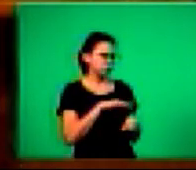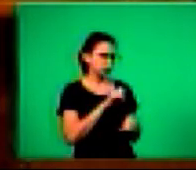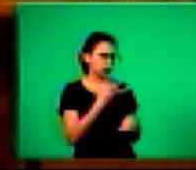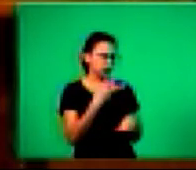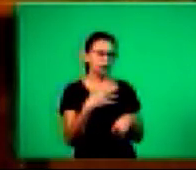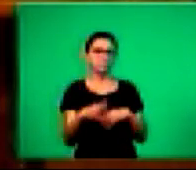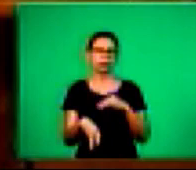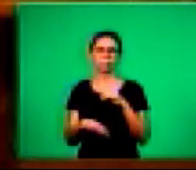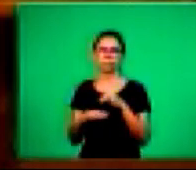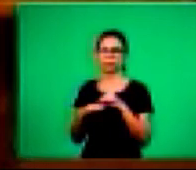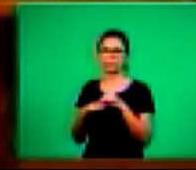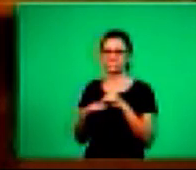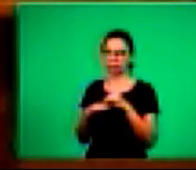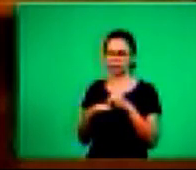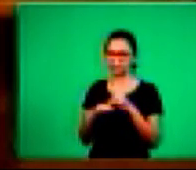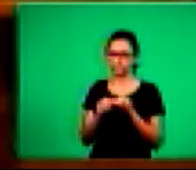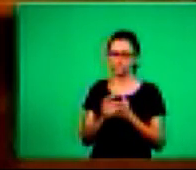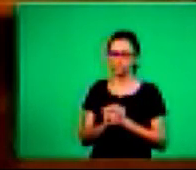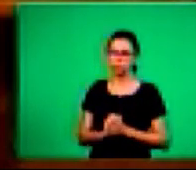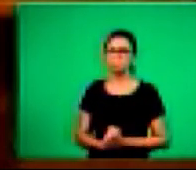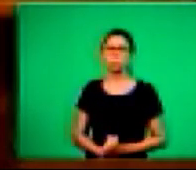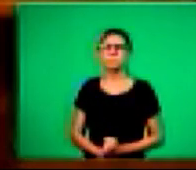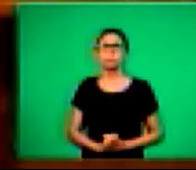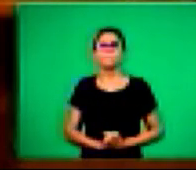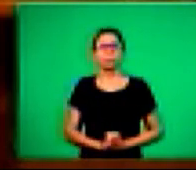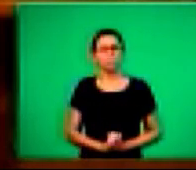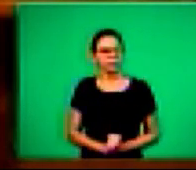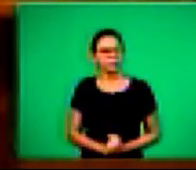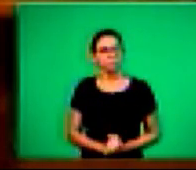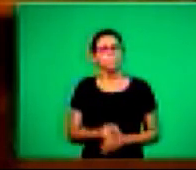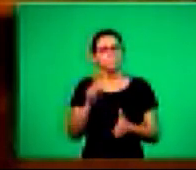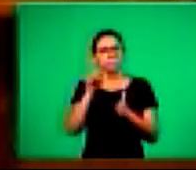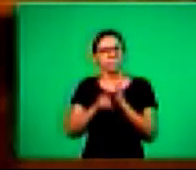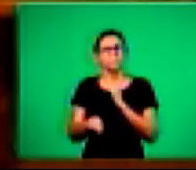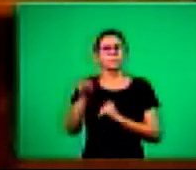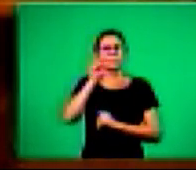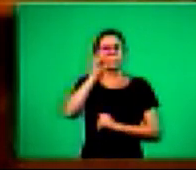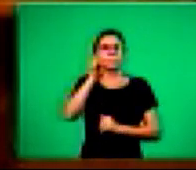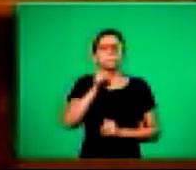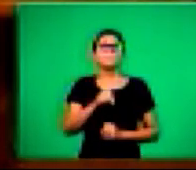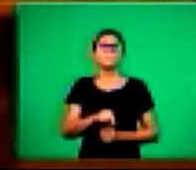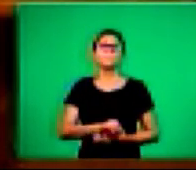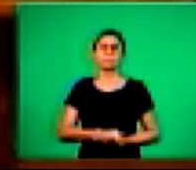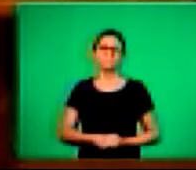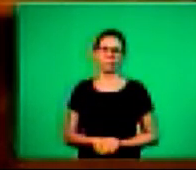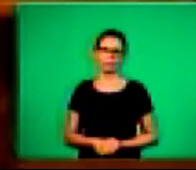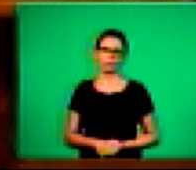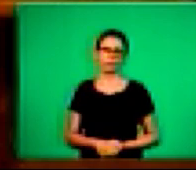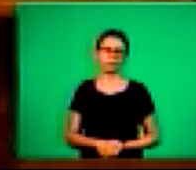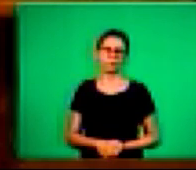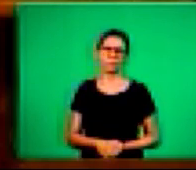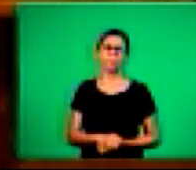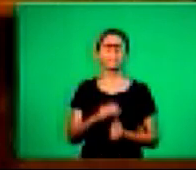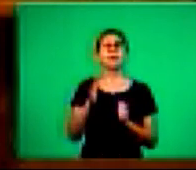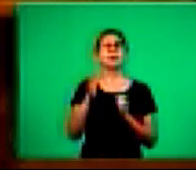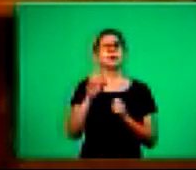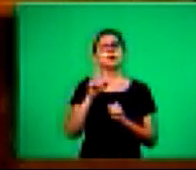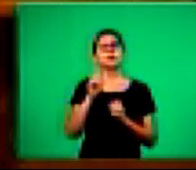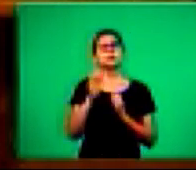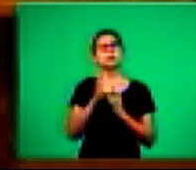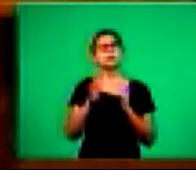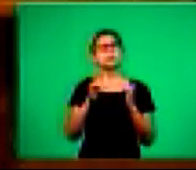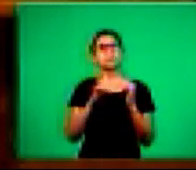complementar algo es lo siguiente porque es que porque jesús llama a esta iglesia infiel